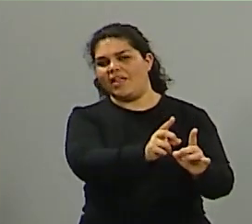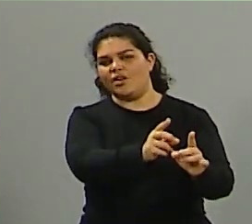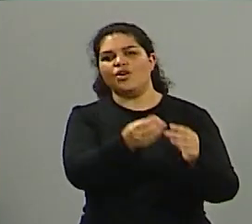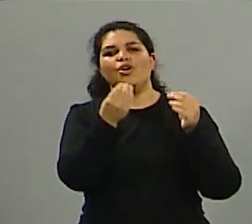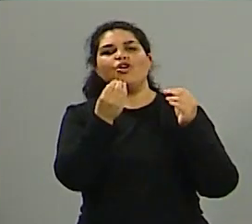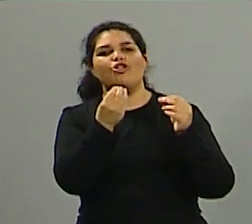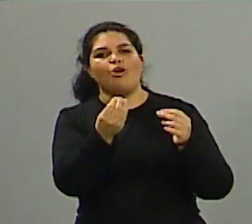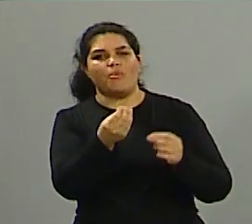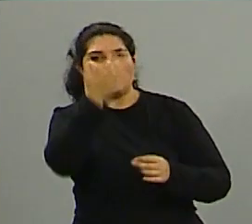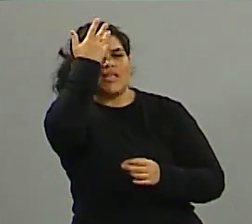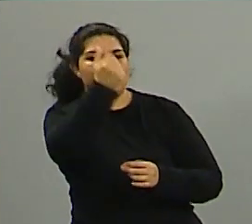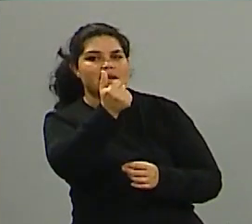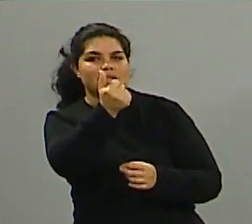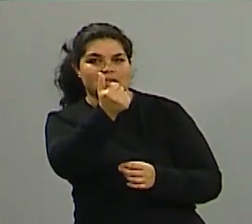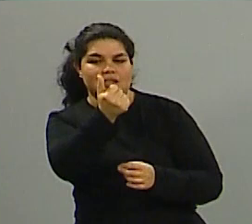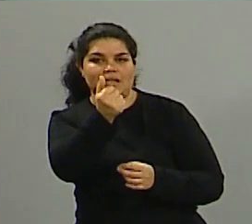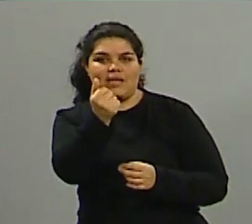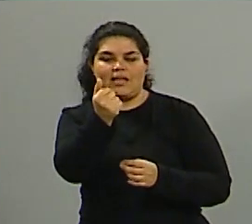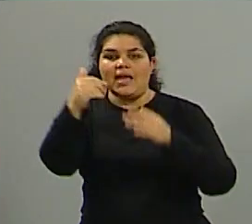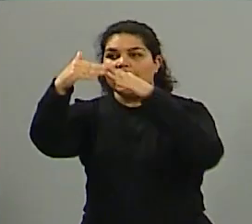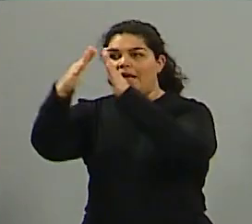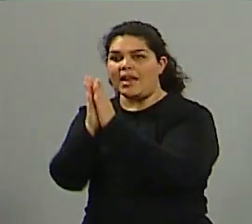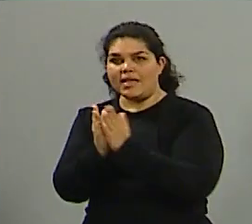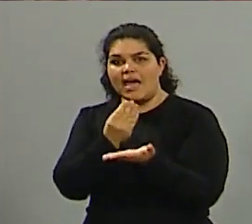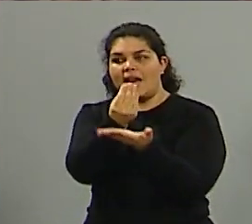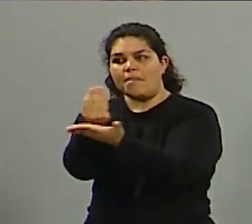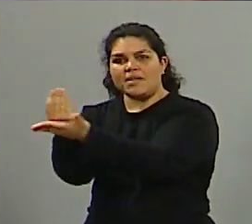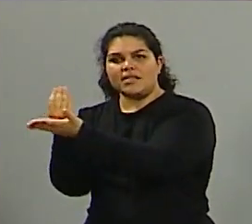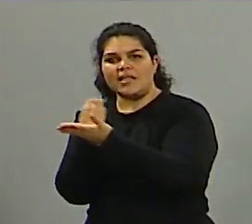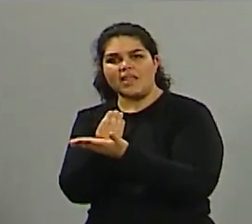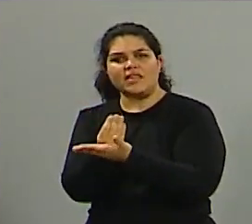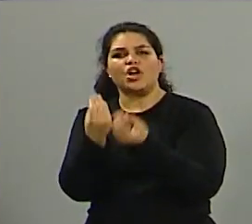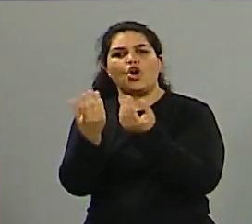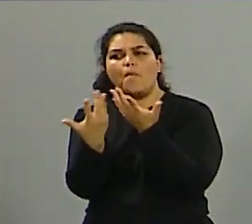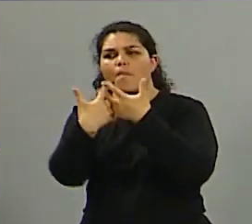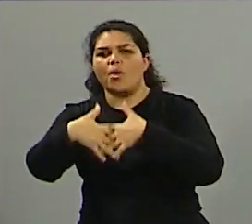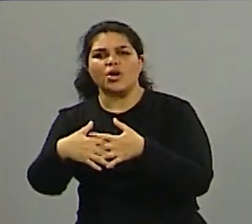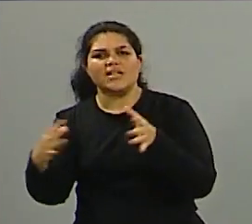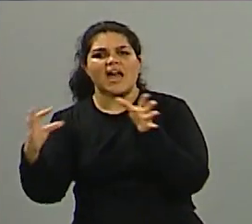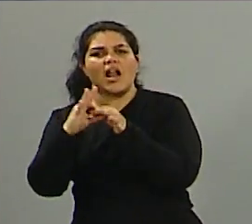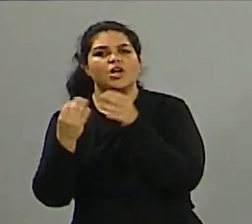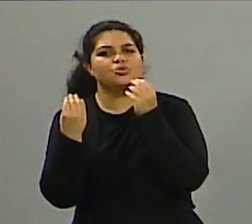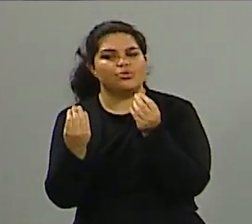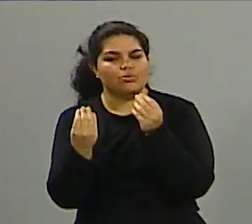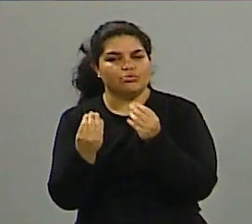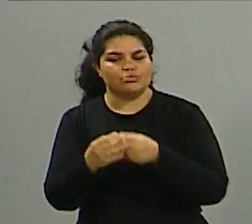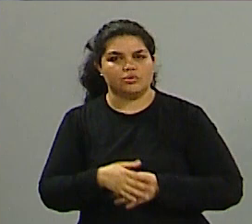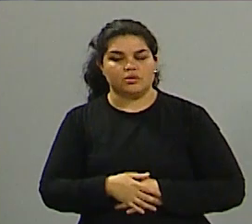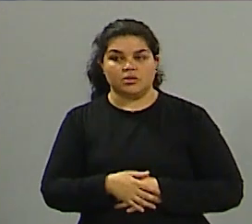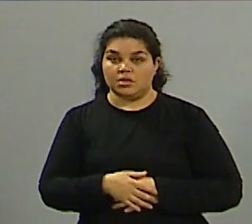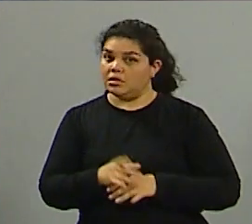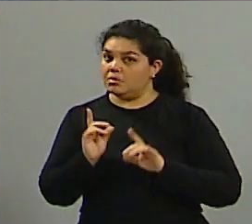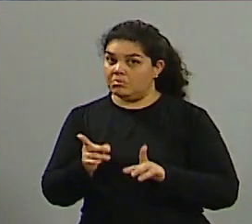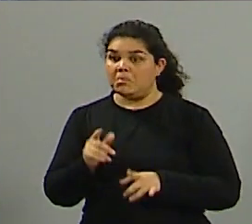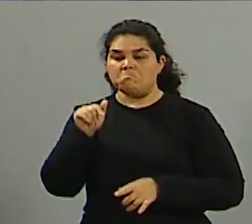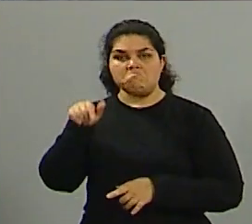época? Bueno, él empieza bien, ¿no? Es un tipo muy práctico, ¿no? Con mucha Volvemos cintura a lo mismo,